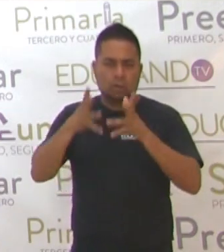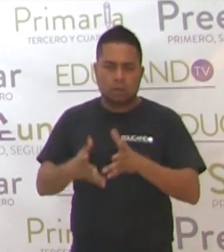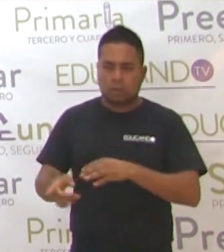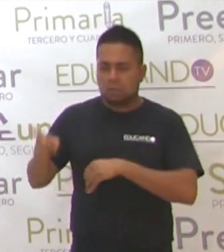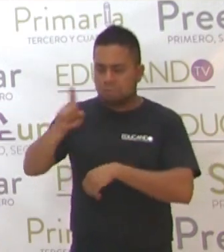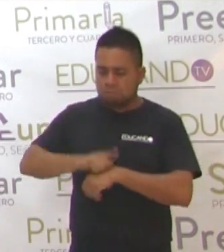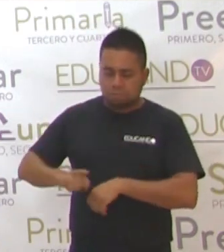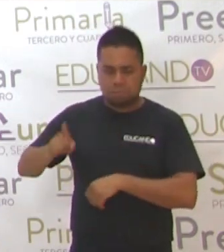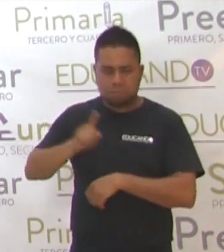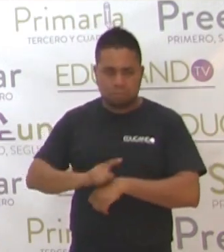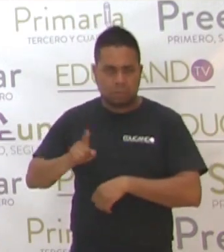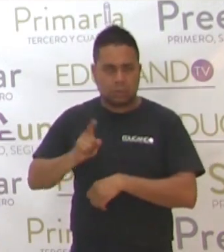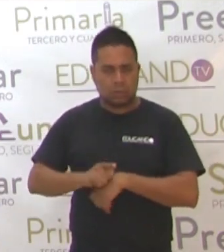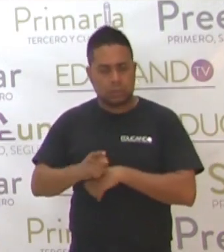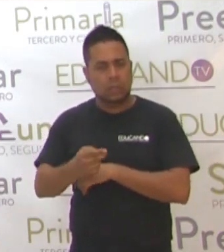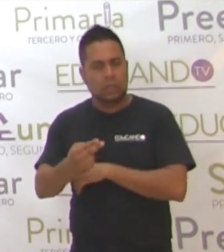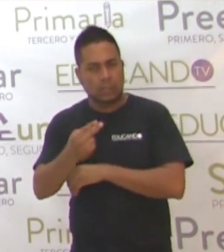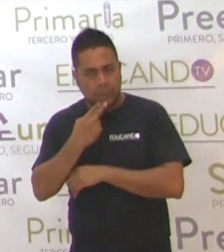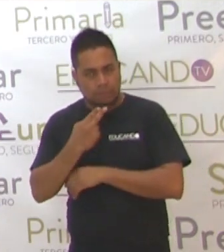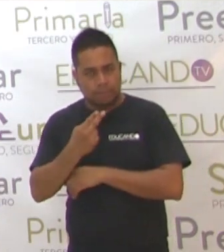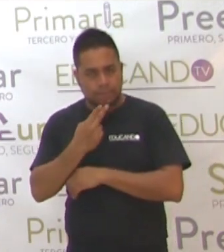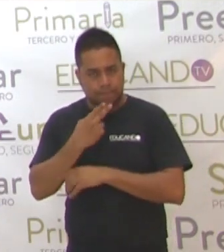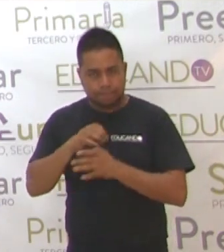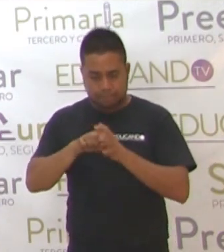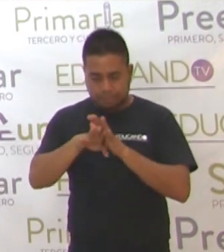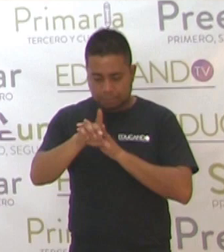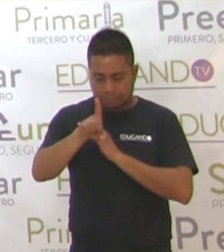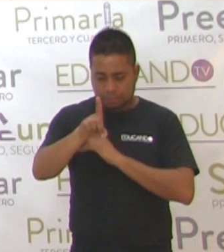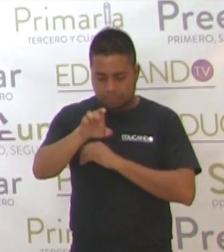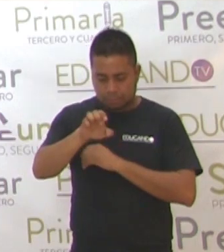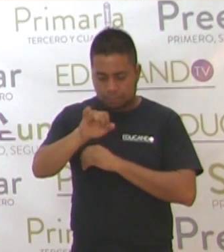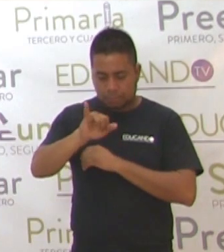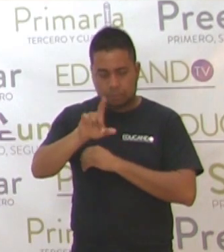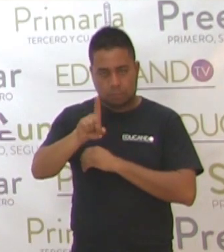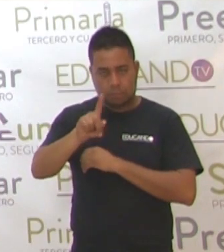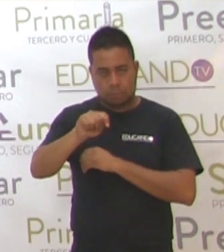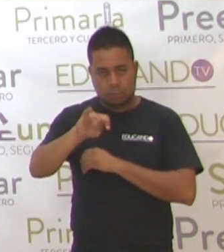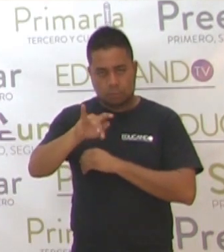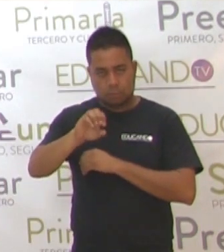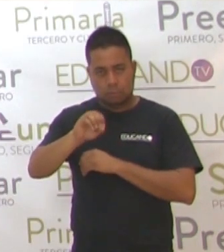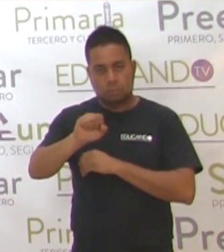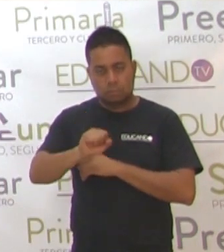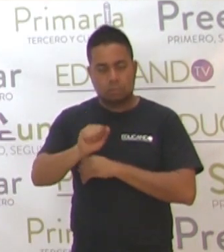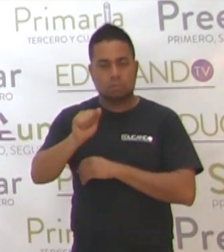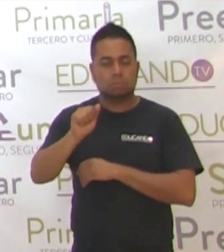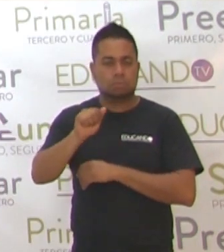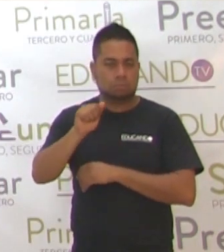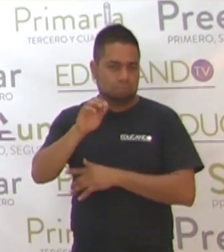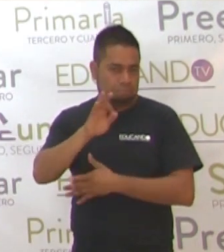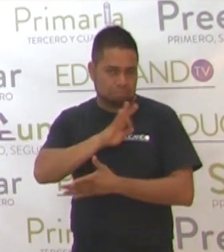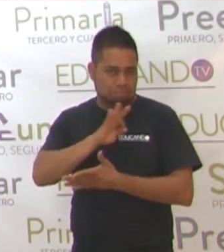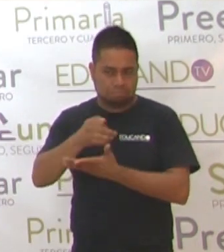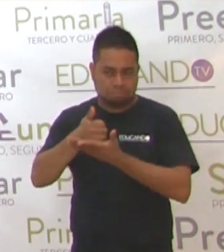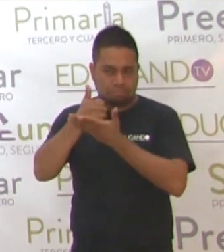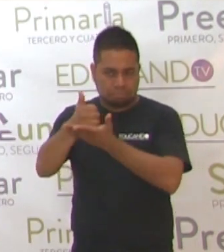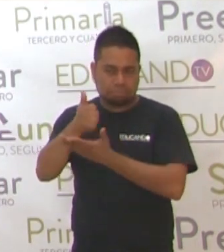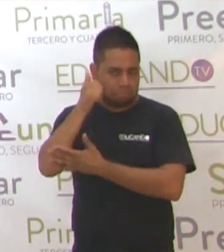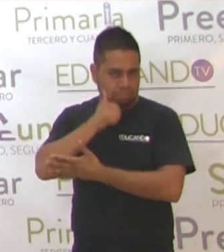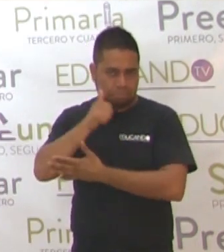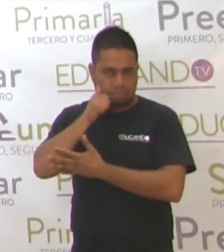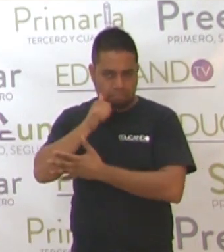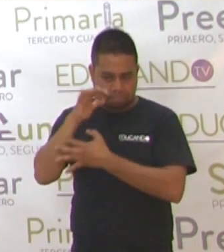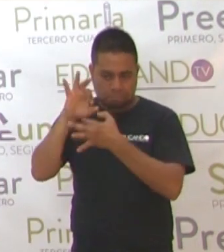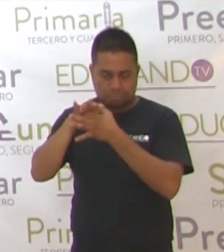todos los días muy cotidianamente y los de isis los utilizas ilustrar familiarizado con ellos y muy